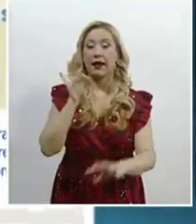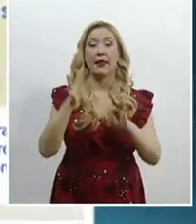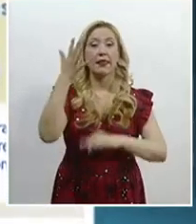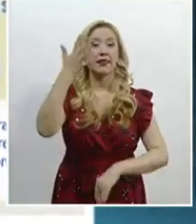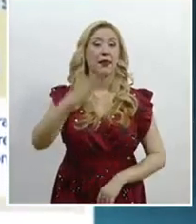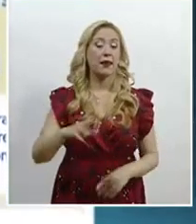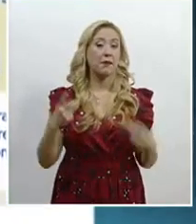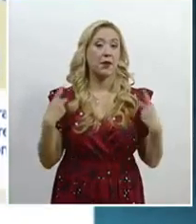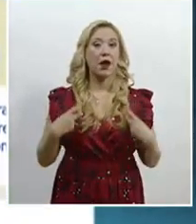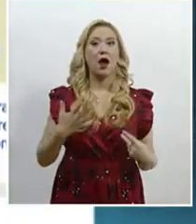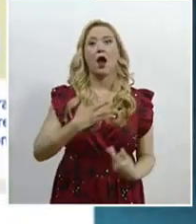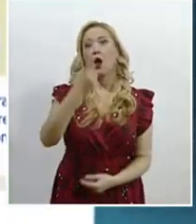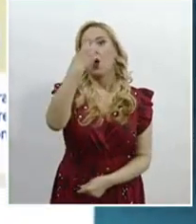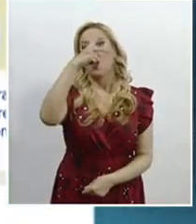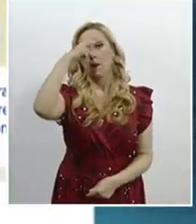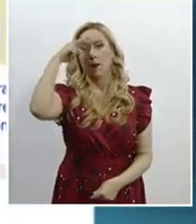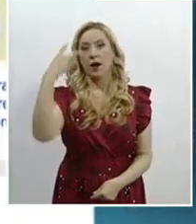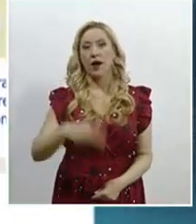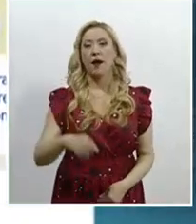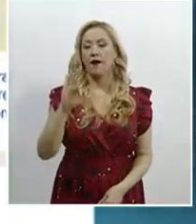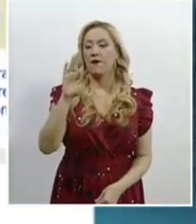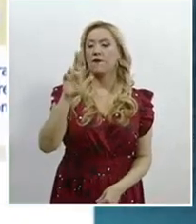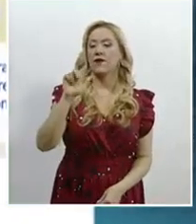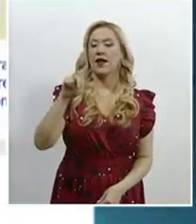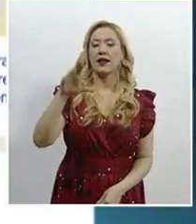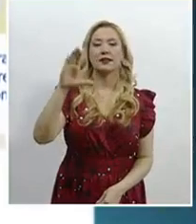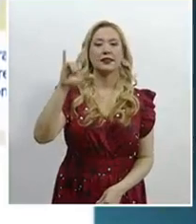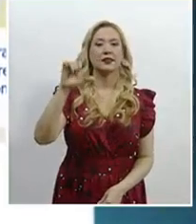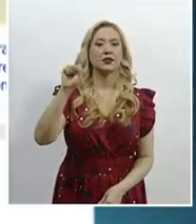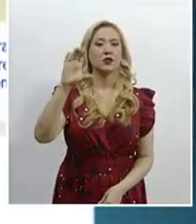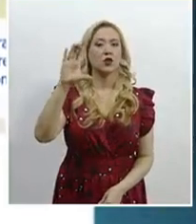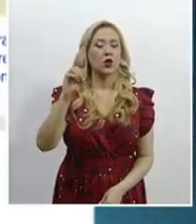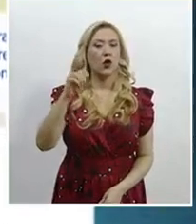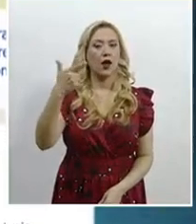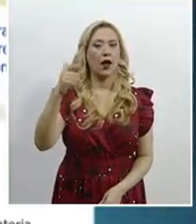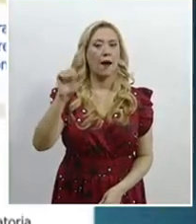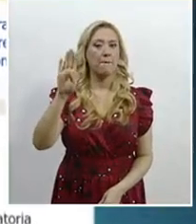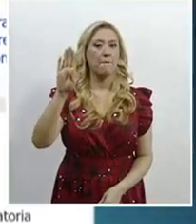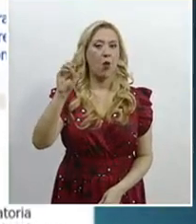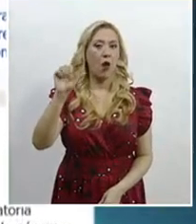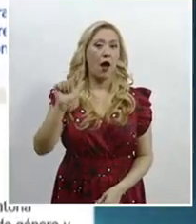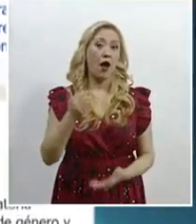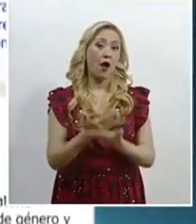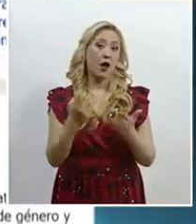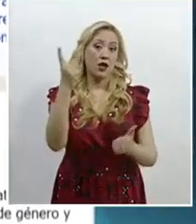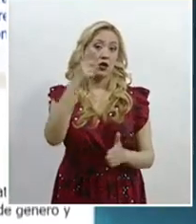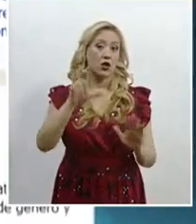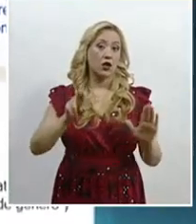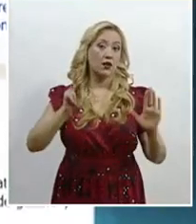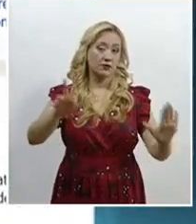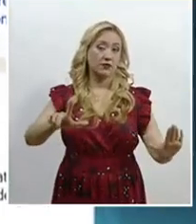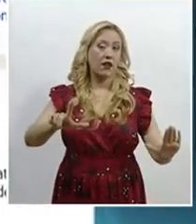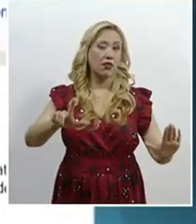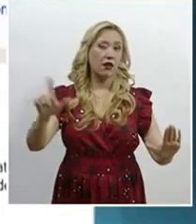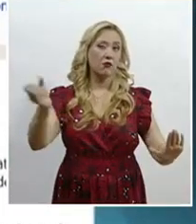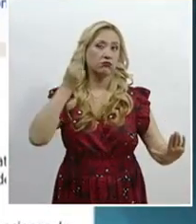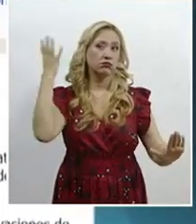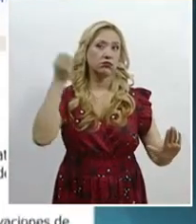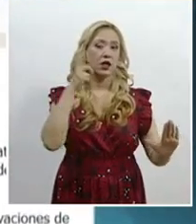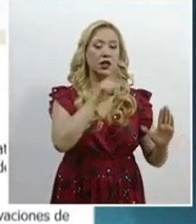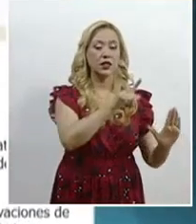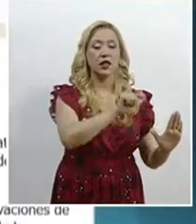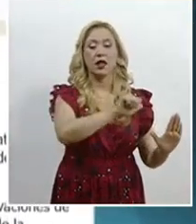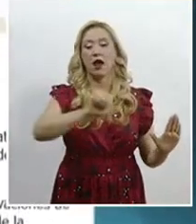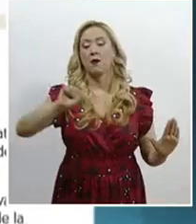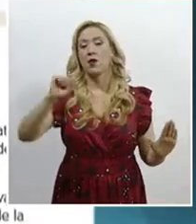mexicano Jorge Francisco Calderón Gamboa. Se prevé que al finalizar su 187 periodo de sesiones, que se llevará a cabo del 17 al 21